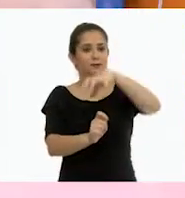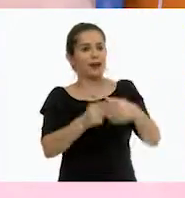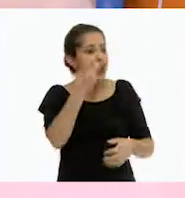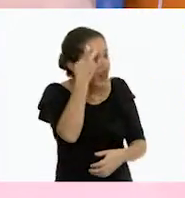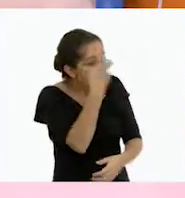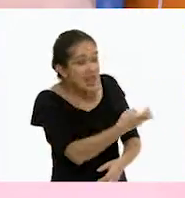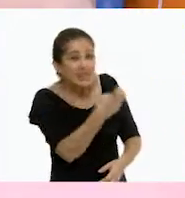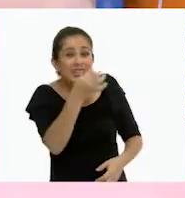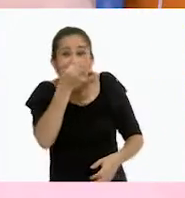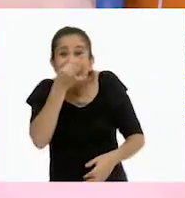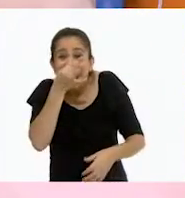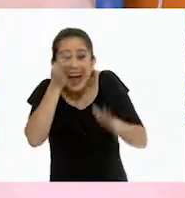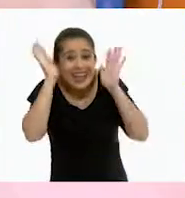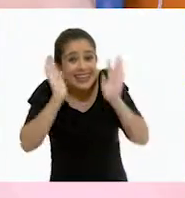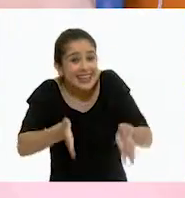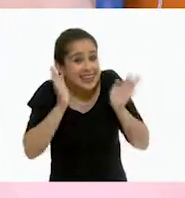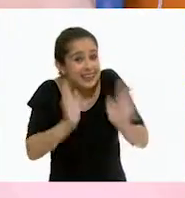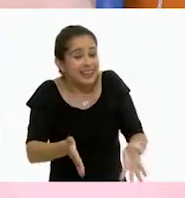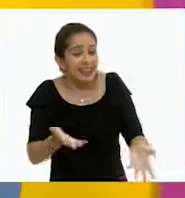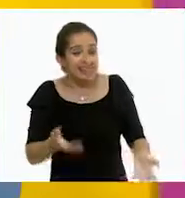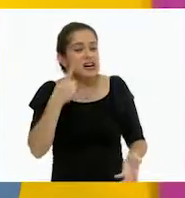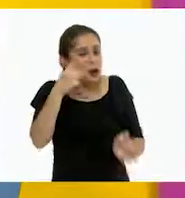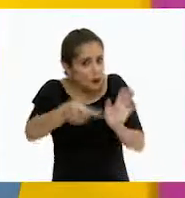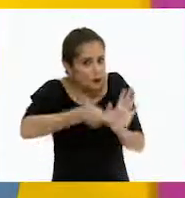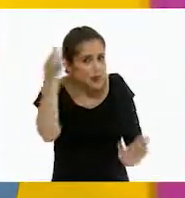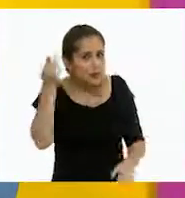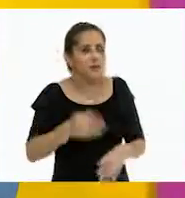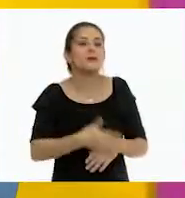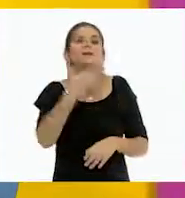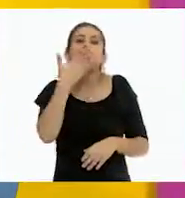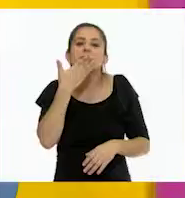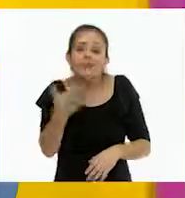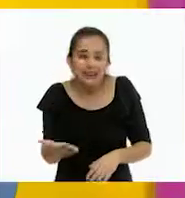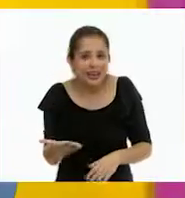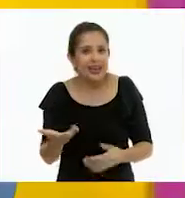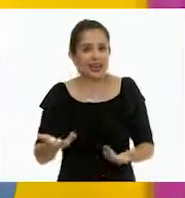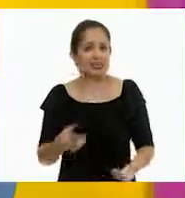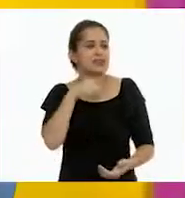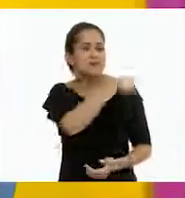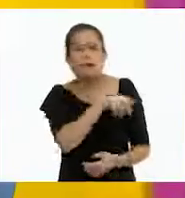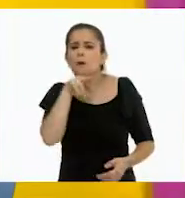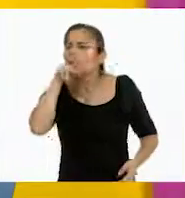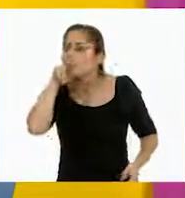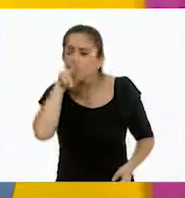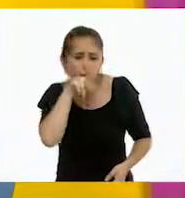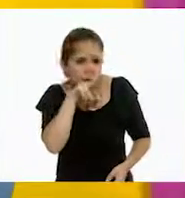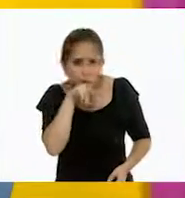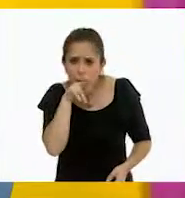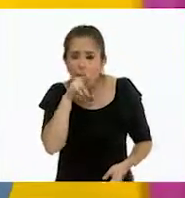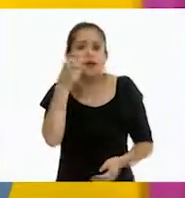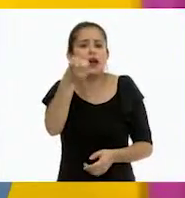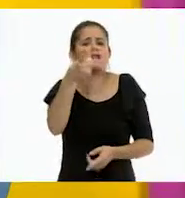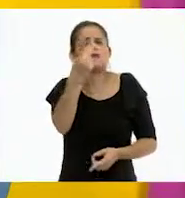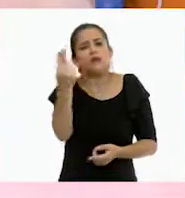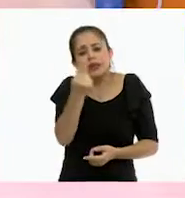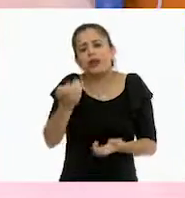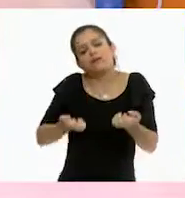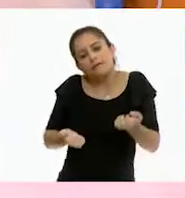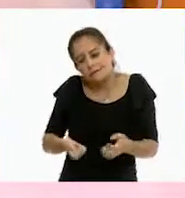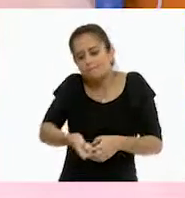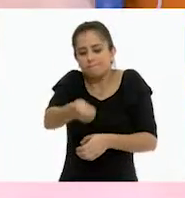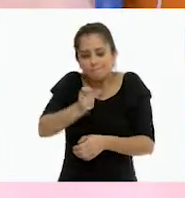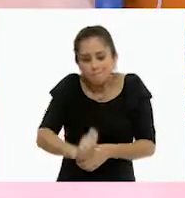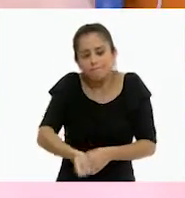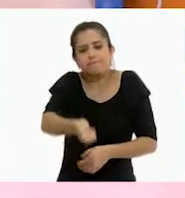eso! ¡Casi lo logras! ¡Bien! Otra vez. ¡Bien, bien, bien! No te preocupes. Esto es de práctica. Es como